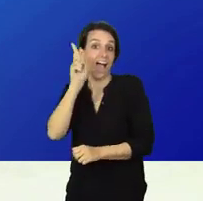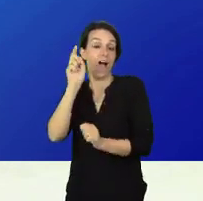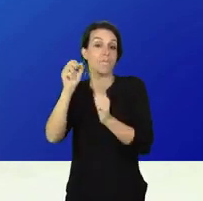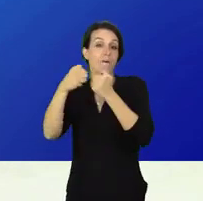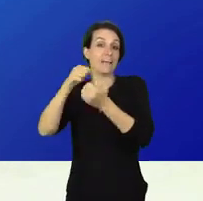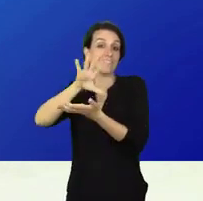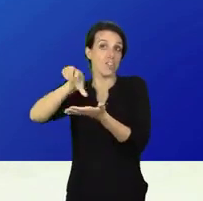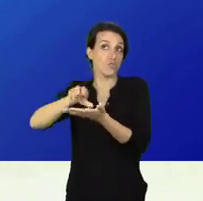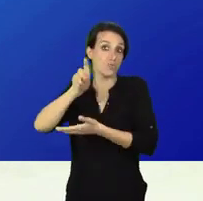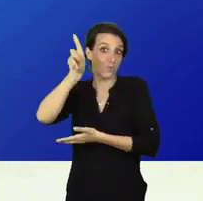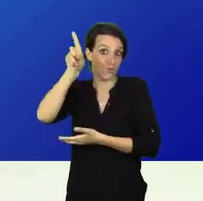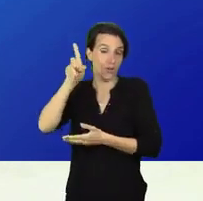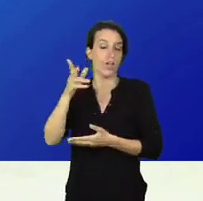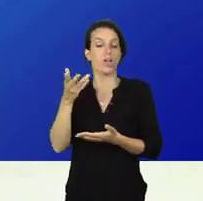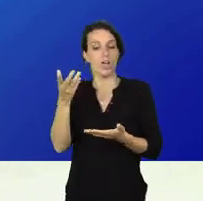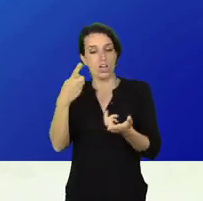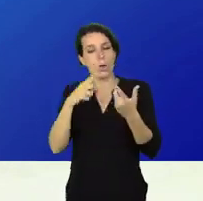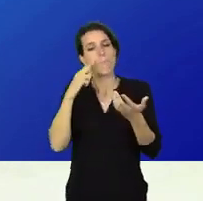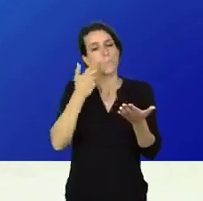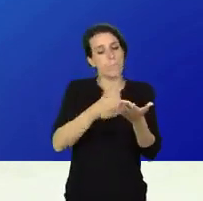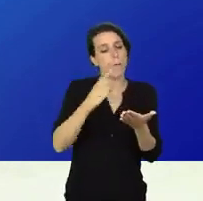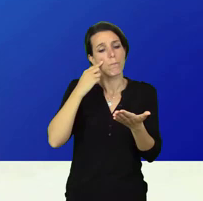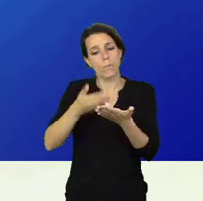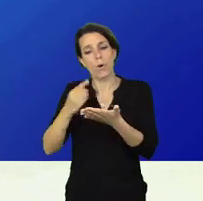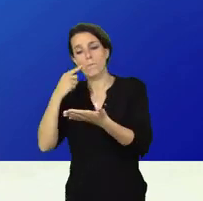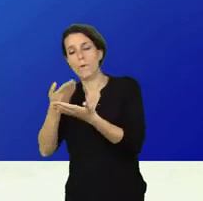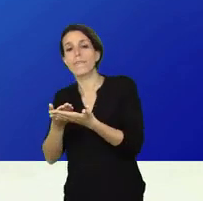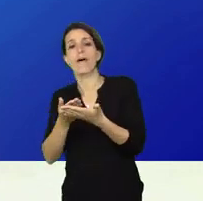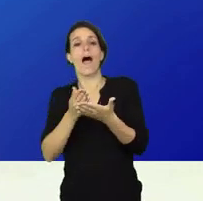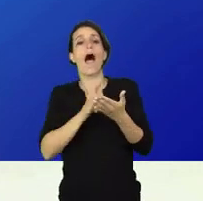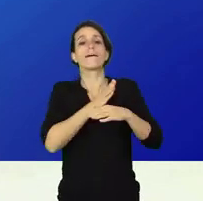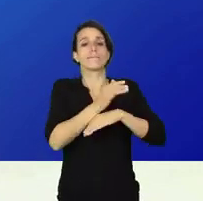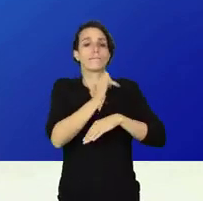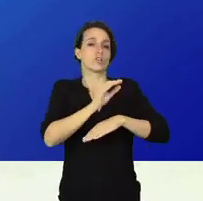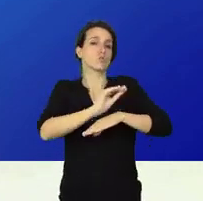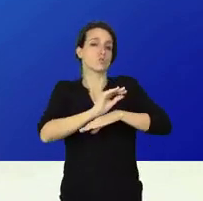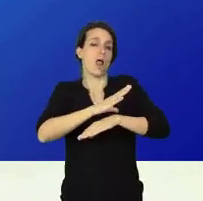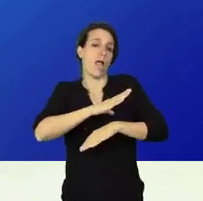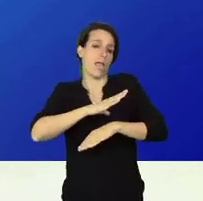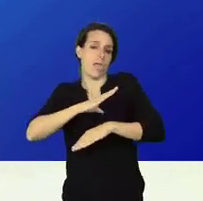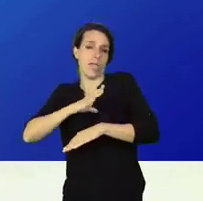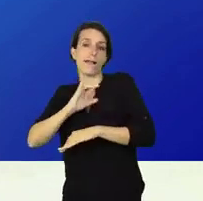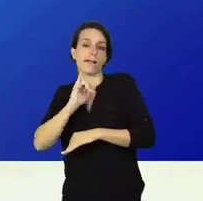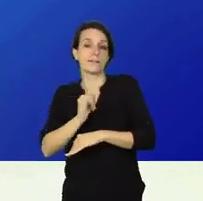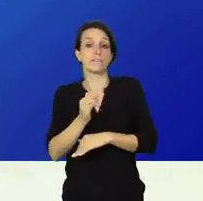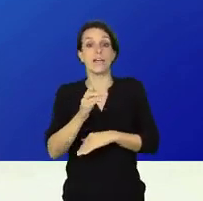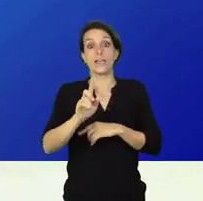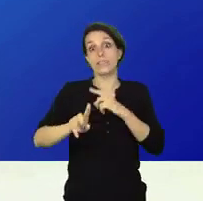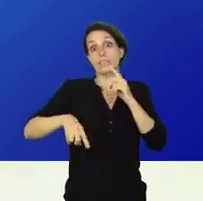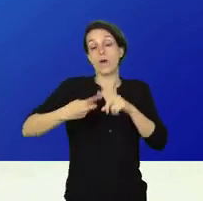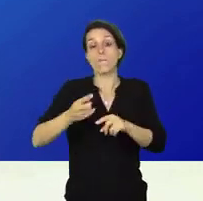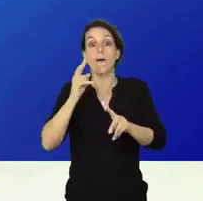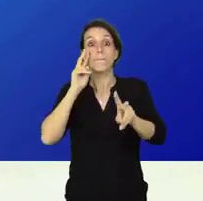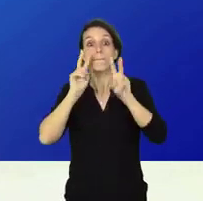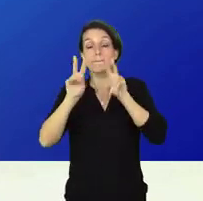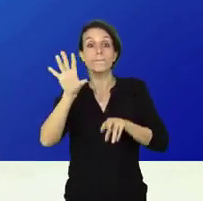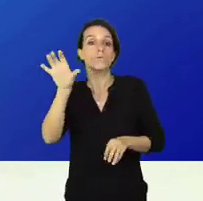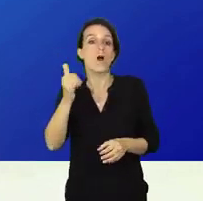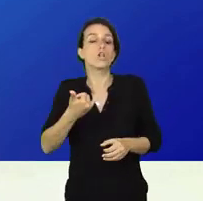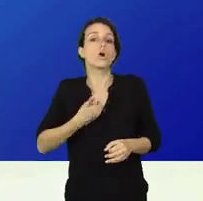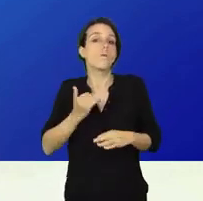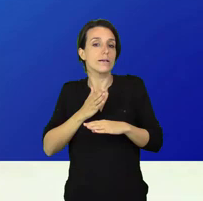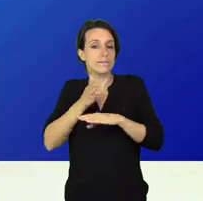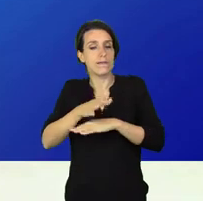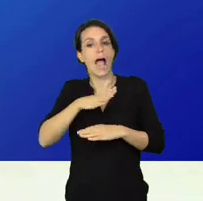la ciudad de Paysandú. Entonces hubo varias propuestas que tenían que ver con accesibilidad cultural. Y después, específicamente en accesibilidad